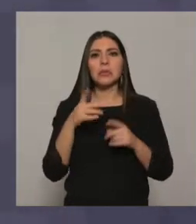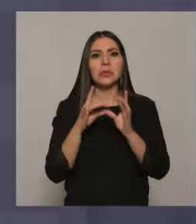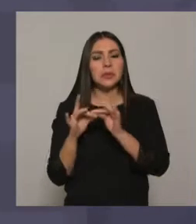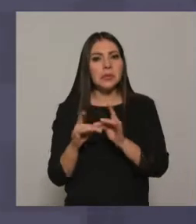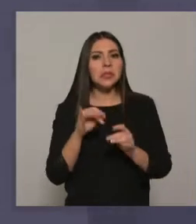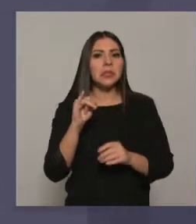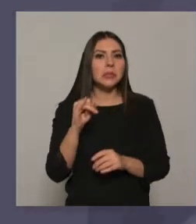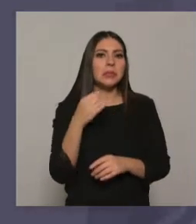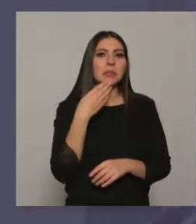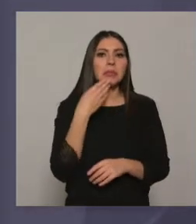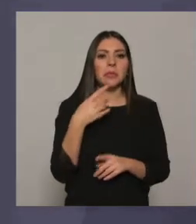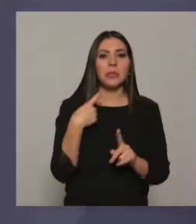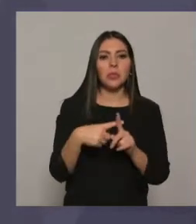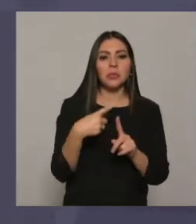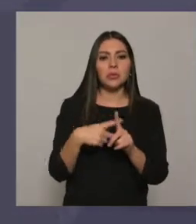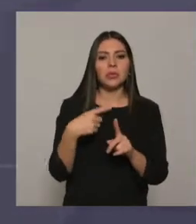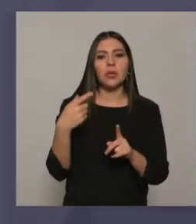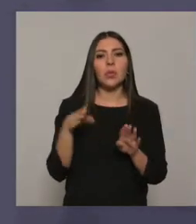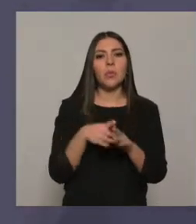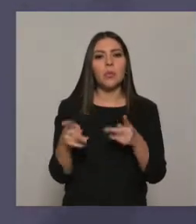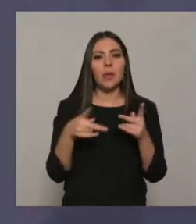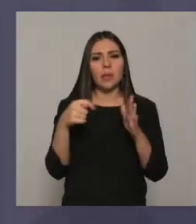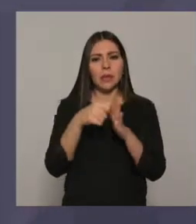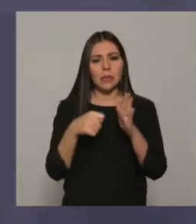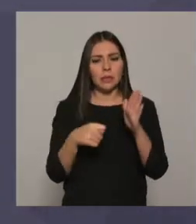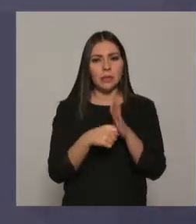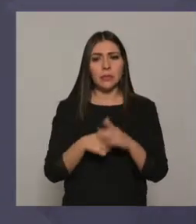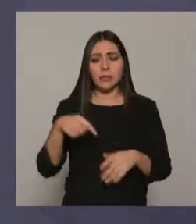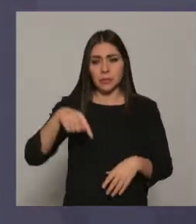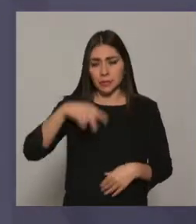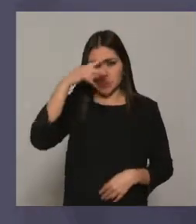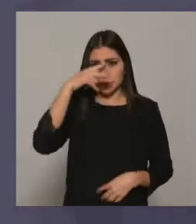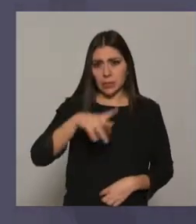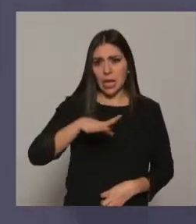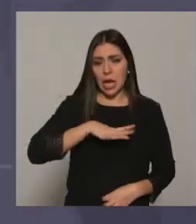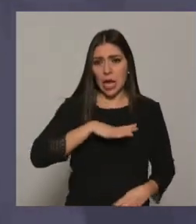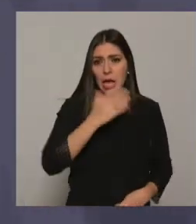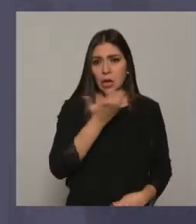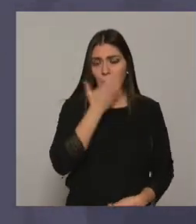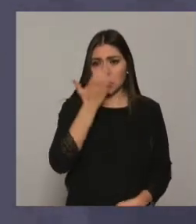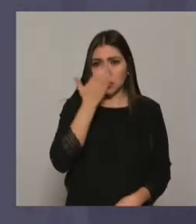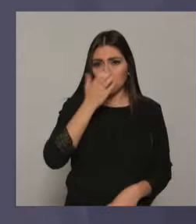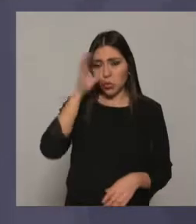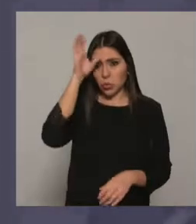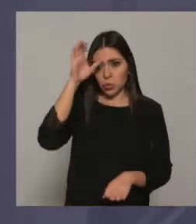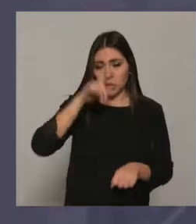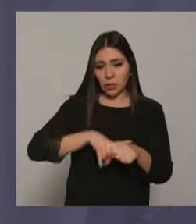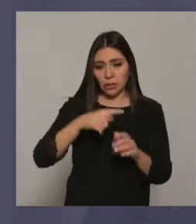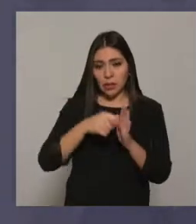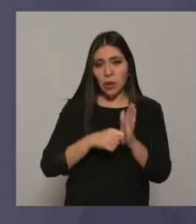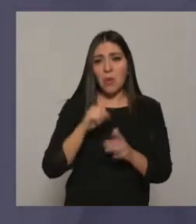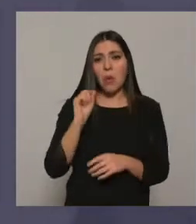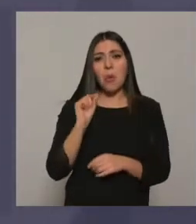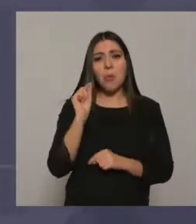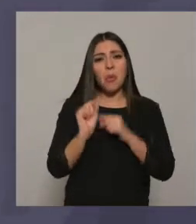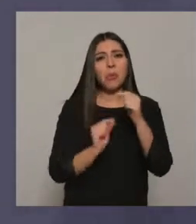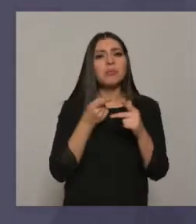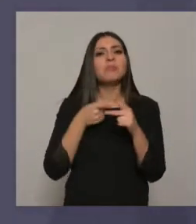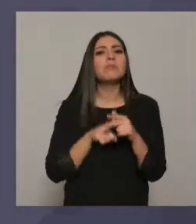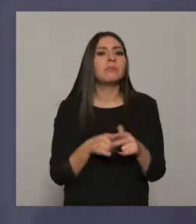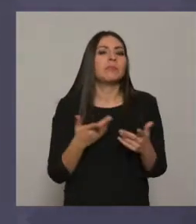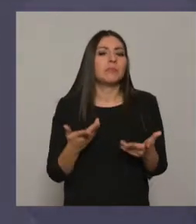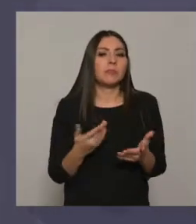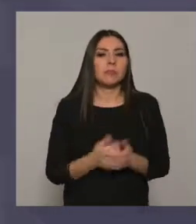sobre los testamentos. ¿Hay cultura del testamento aquí en México o apenas ahí vamos? Desafortunadamente nuestra